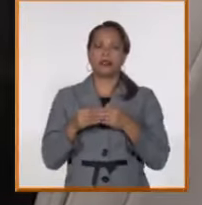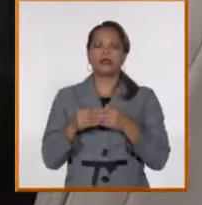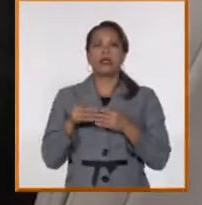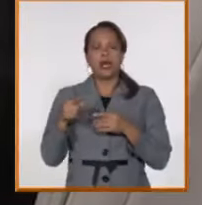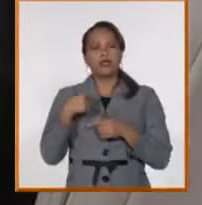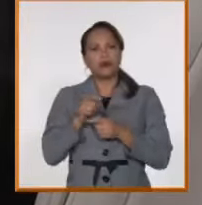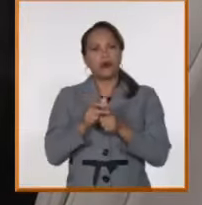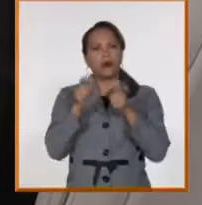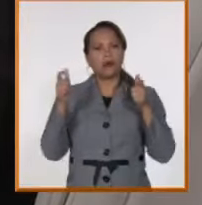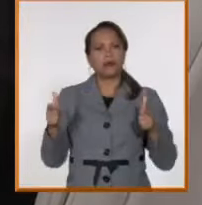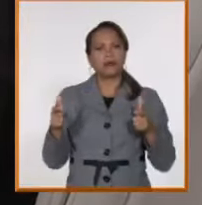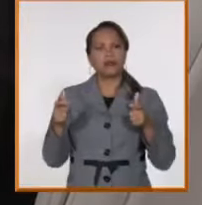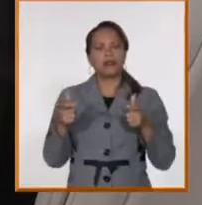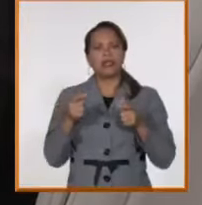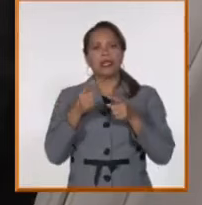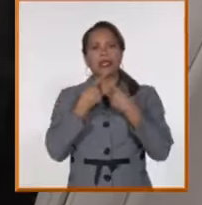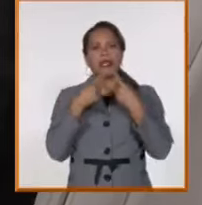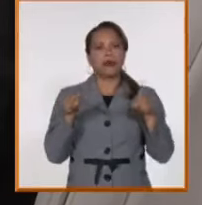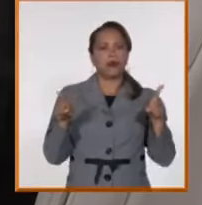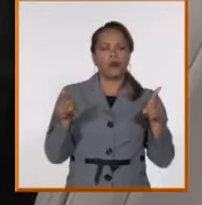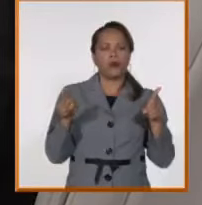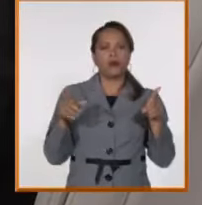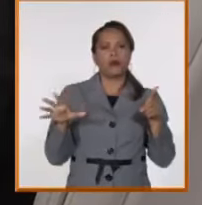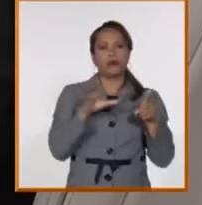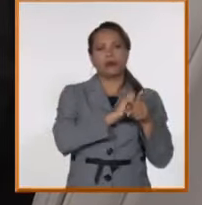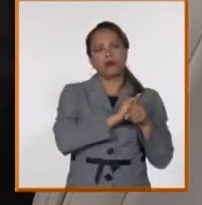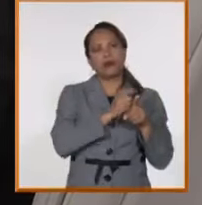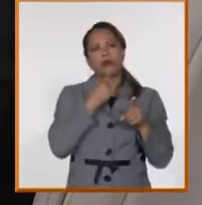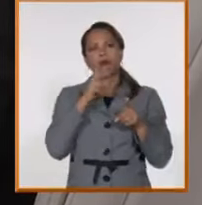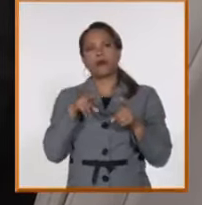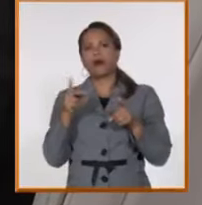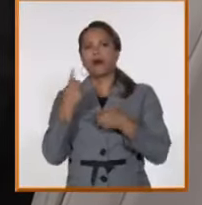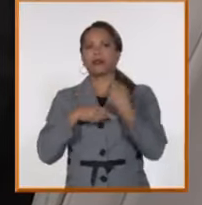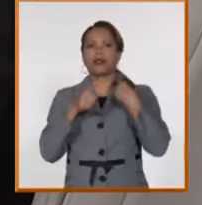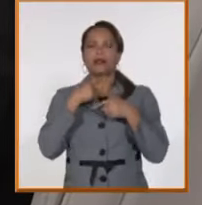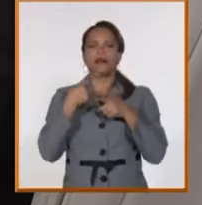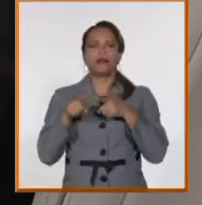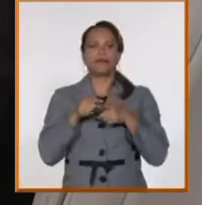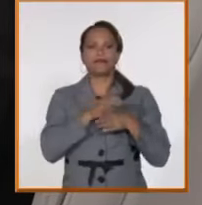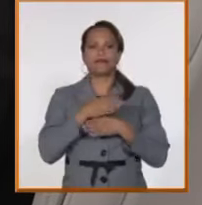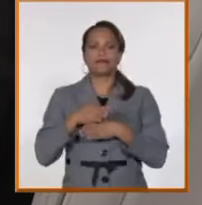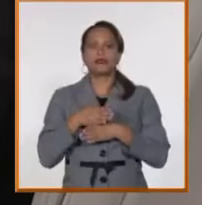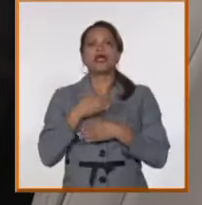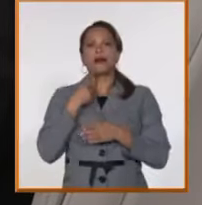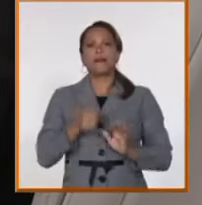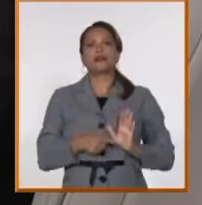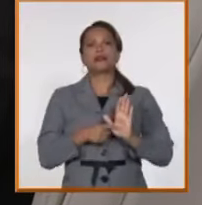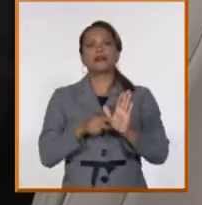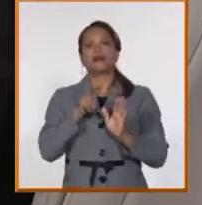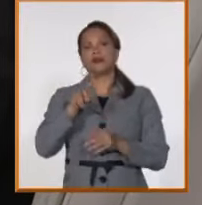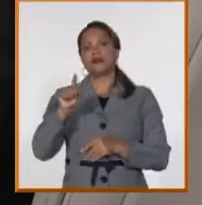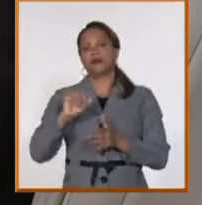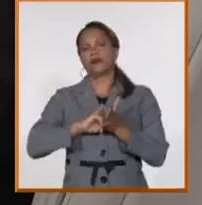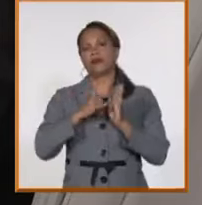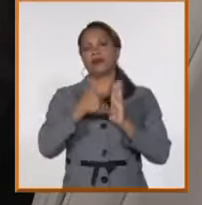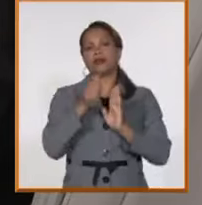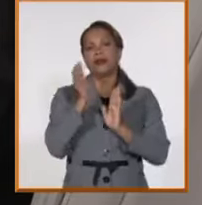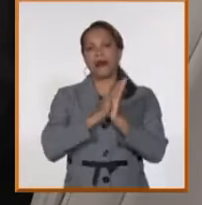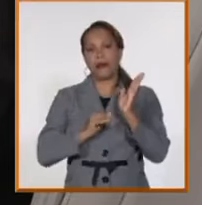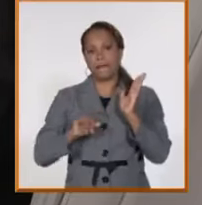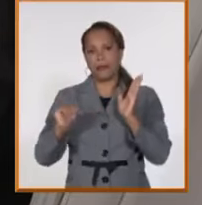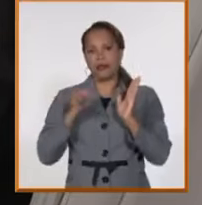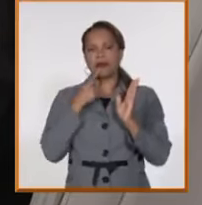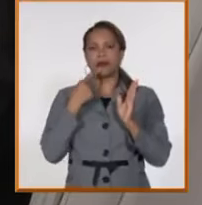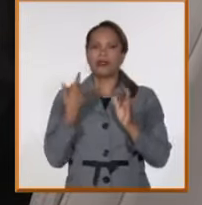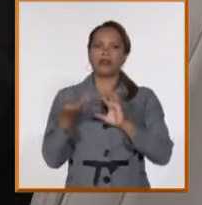extendido en el sector han podido como no nosotros presentamos al mes 21 proyectos para poder lograr esta forma